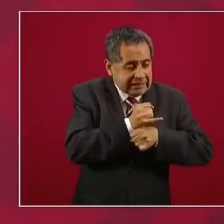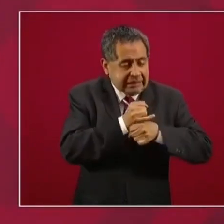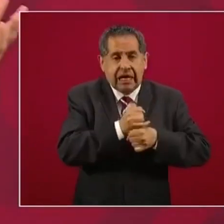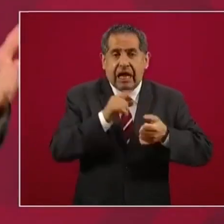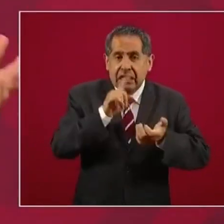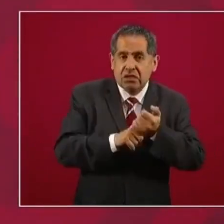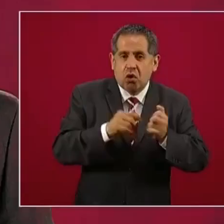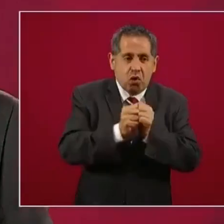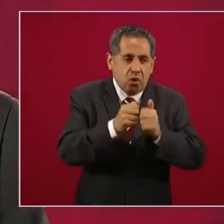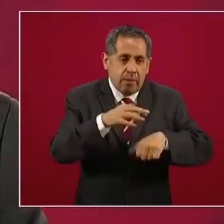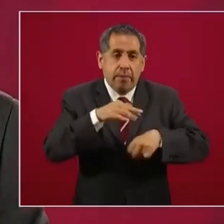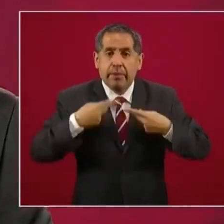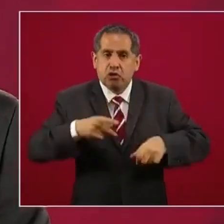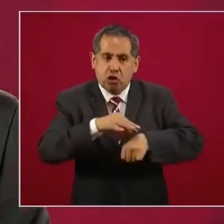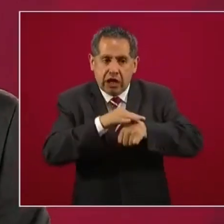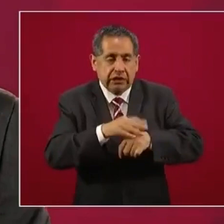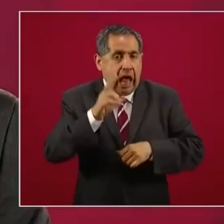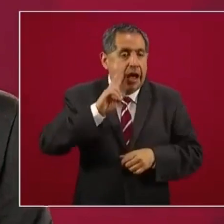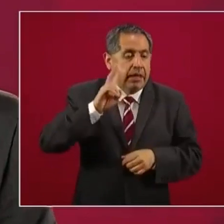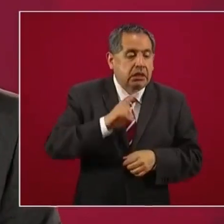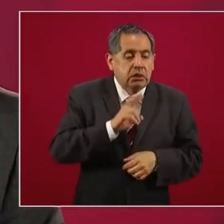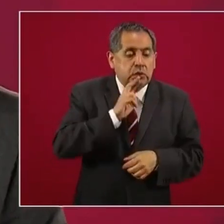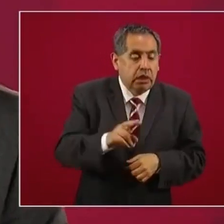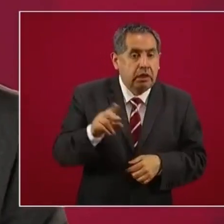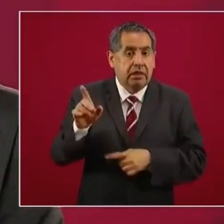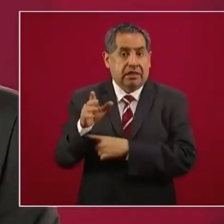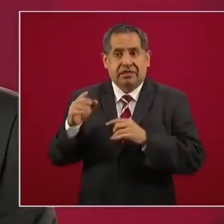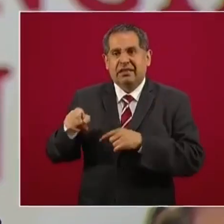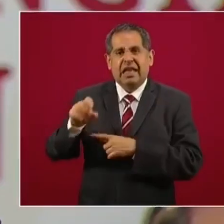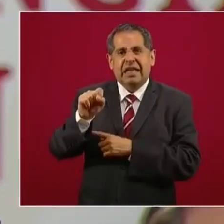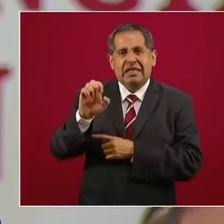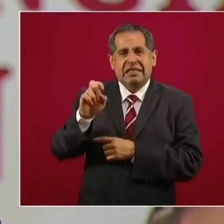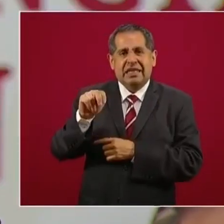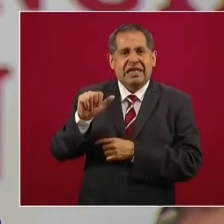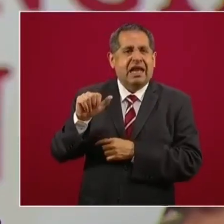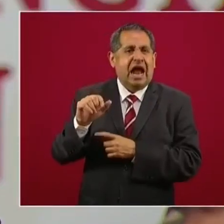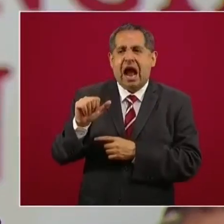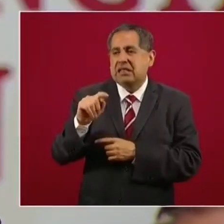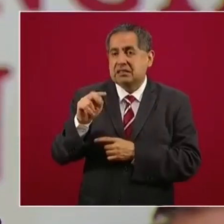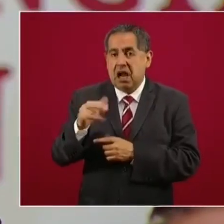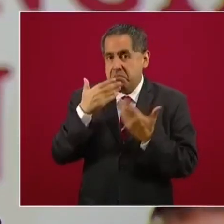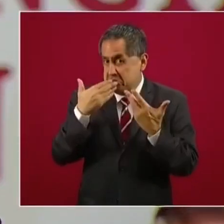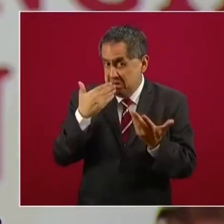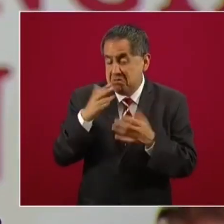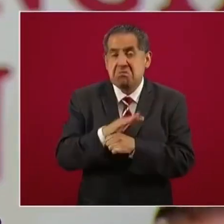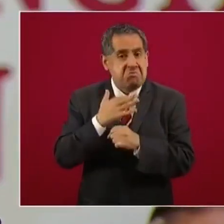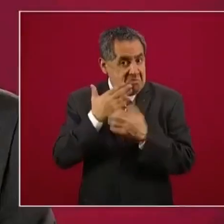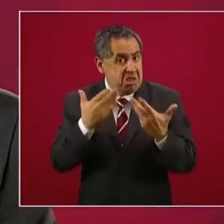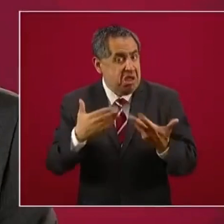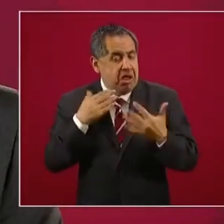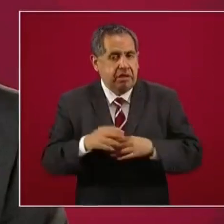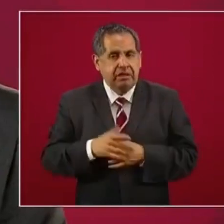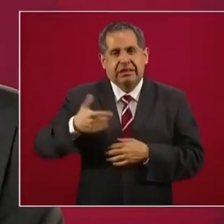clínica. Los resultados que hasta ahorita ha tenido AstraZeneca son muy alentadores. Como ya señalaba el doctor Alcocer